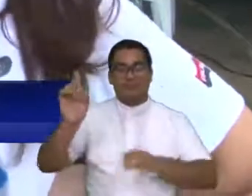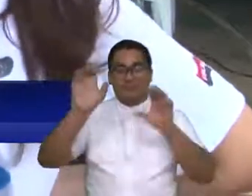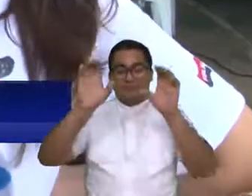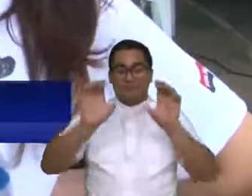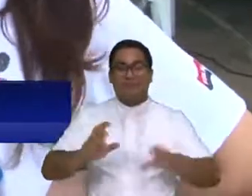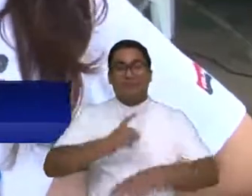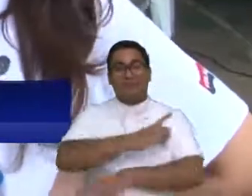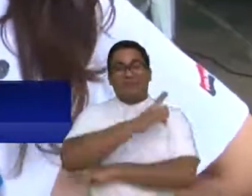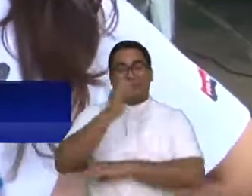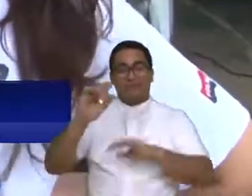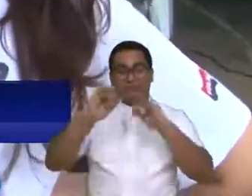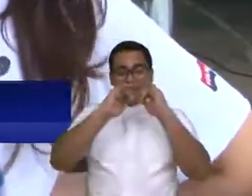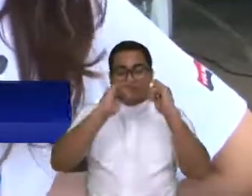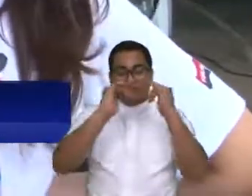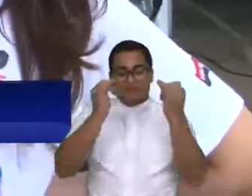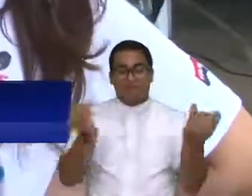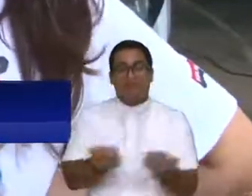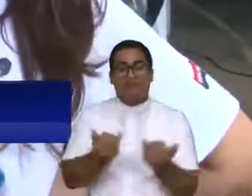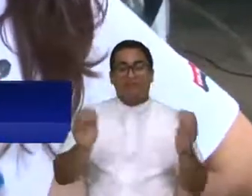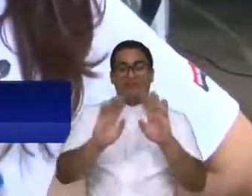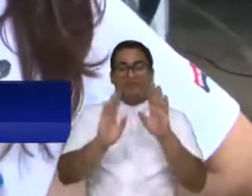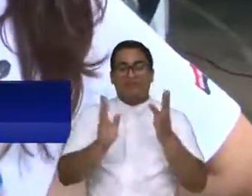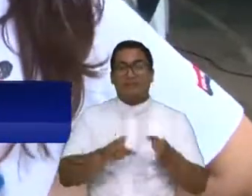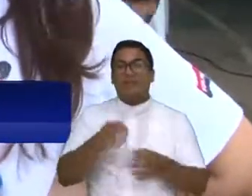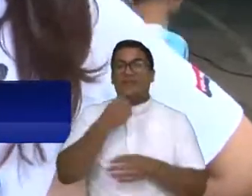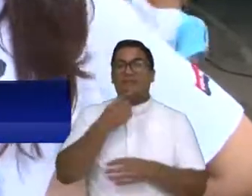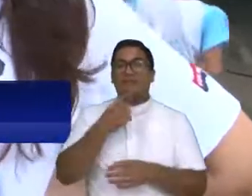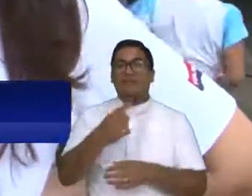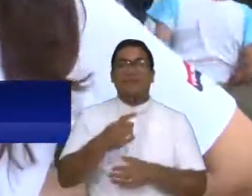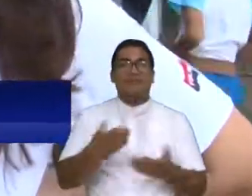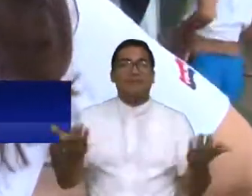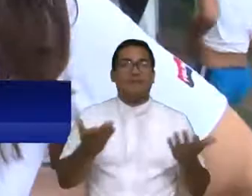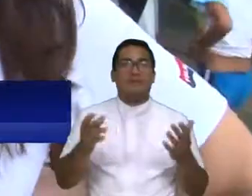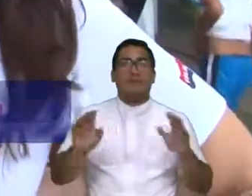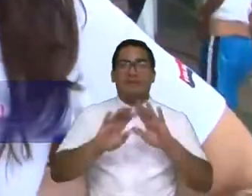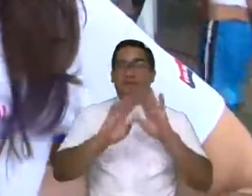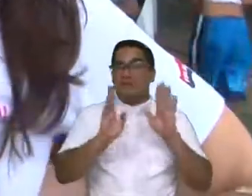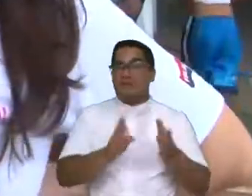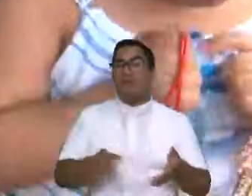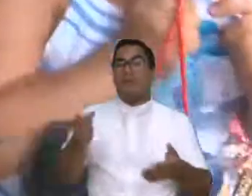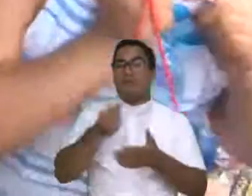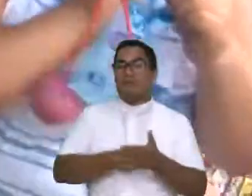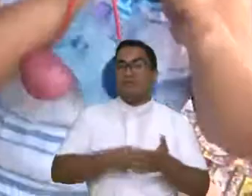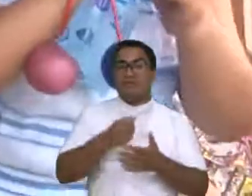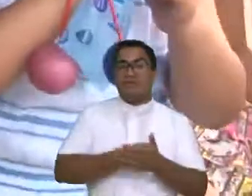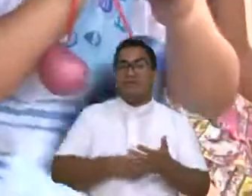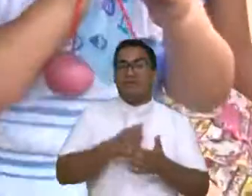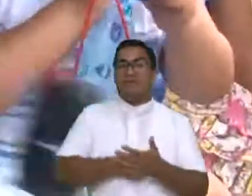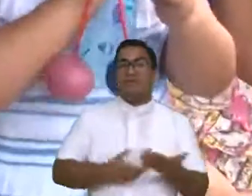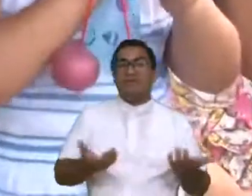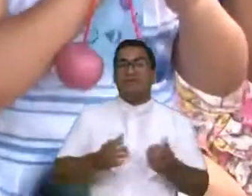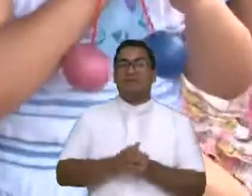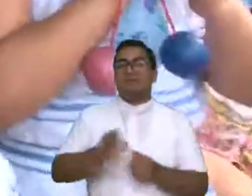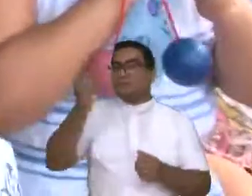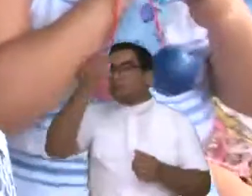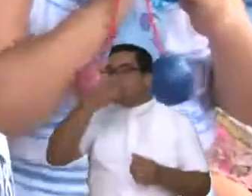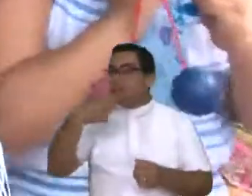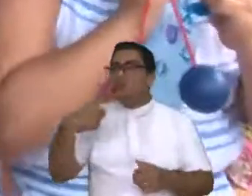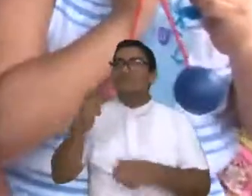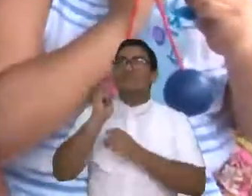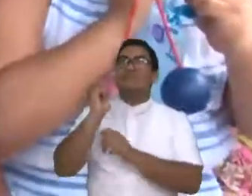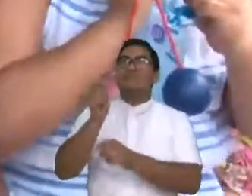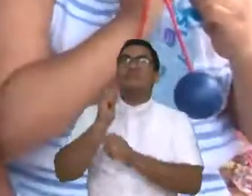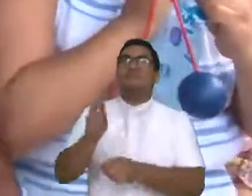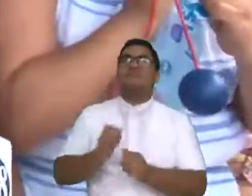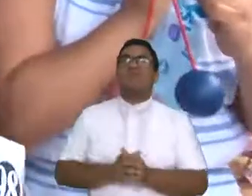de la Mujer, un día conmemorativo por una mujer que luchó por sus derechos y que seguimos luchando. ¿Hay pintacaritas, piñatas? ¿Te gustan las